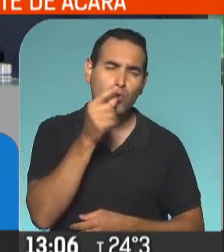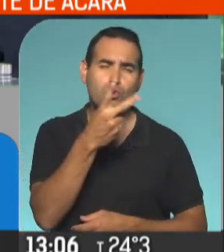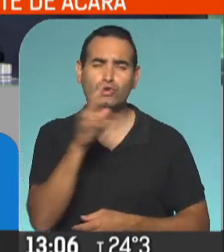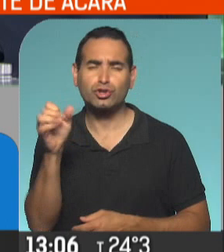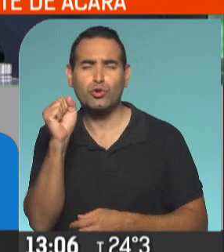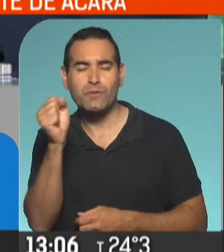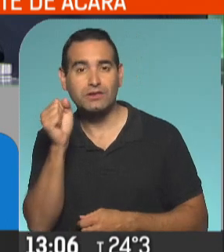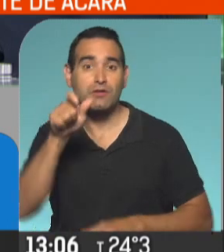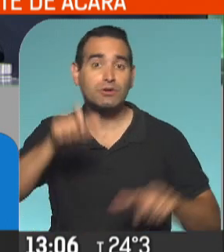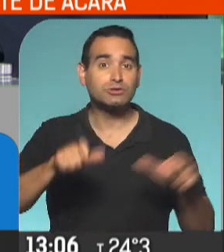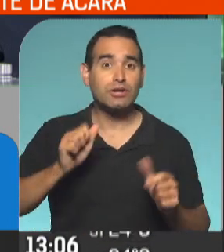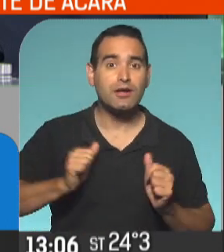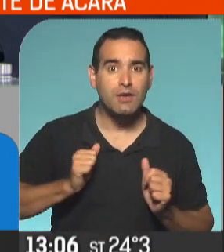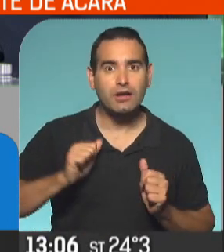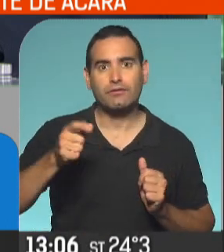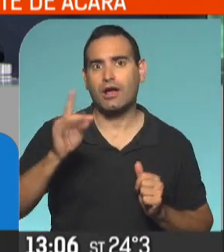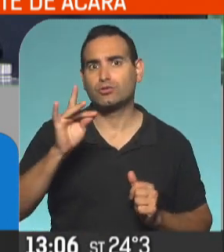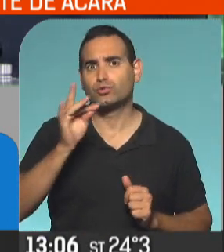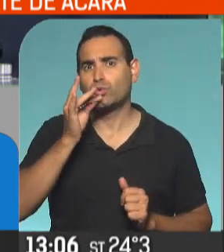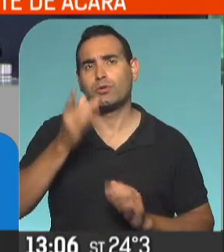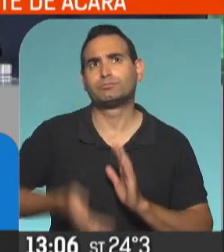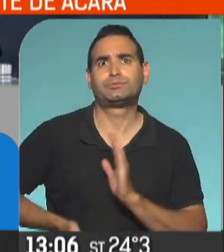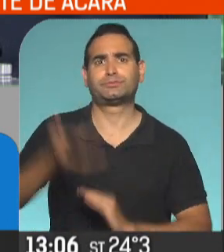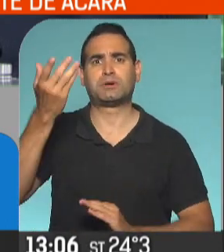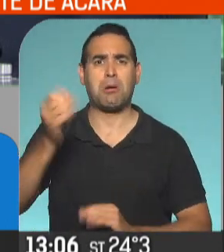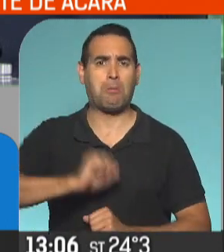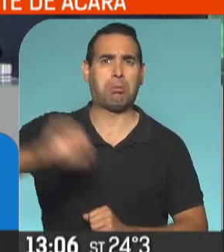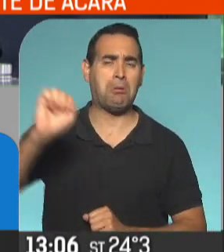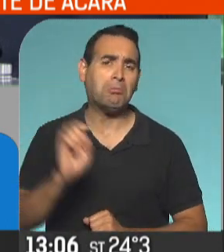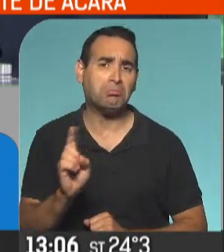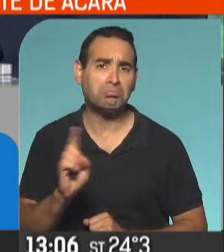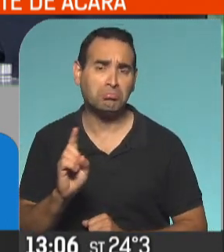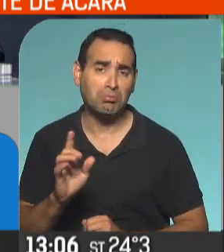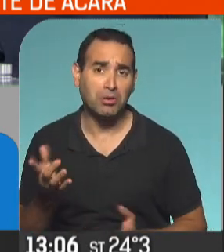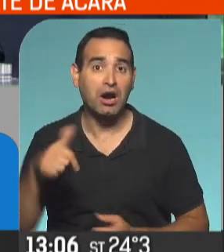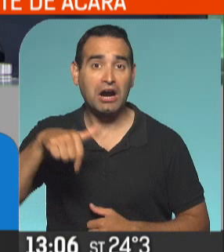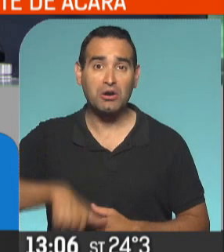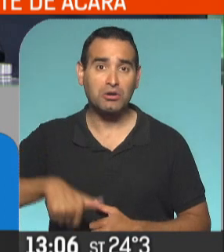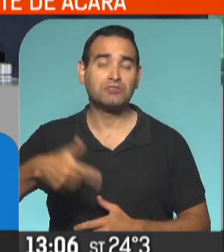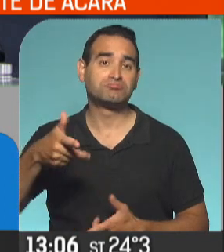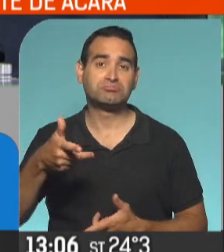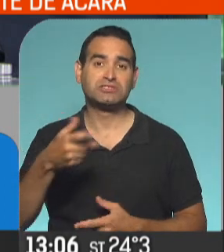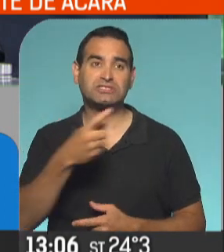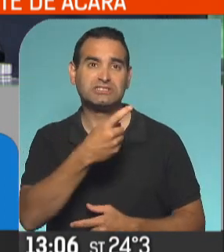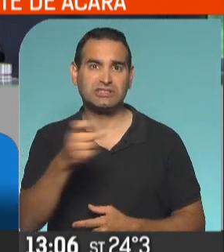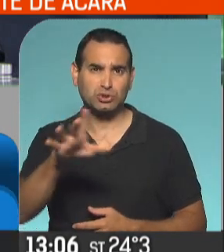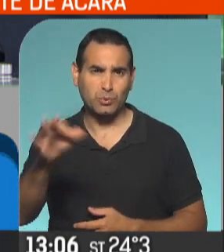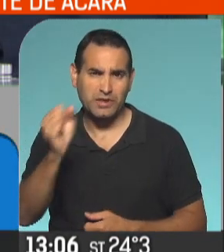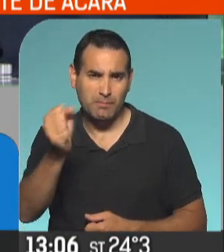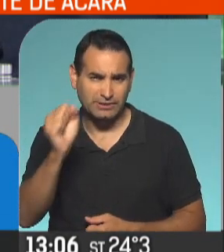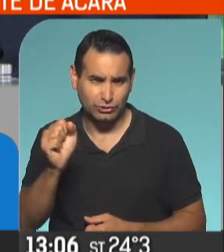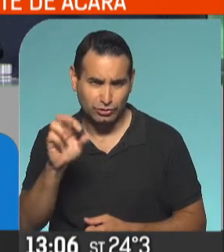la gente esperaba que vuele por la estratosfera y no había ningún motivo para que esté tan alto y ahora está circunscripto en 150